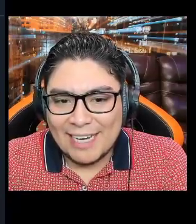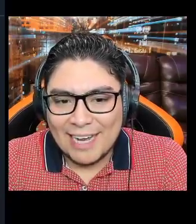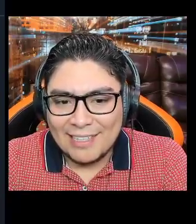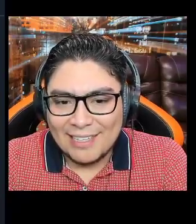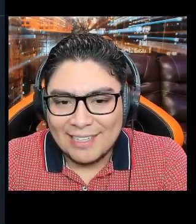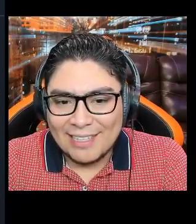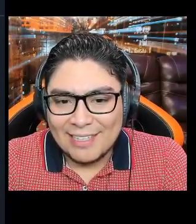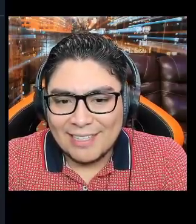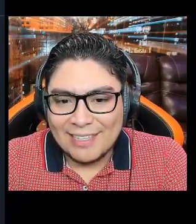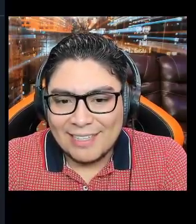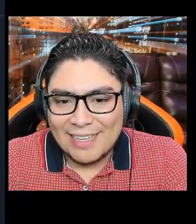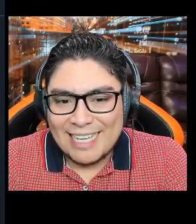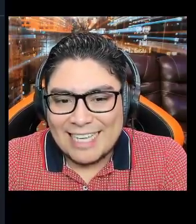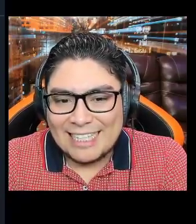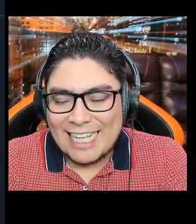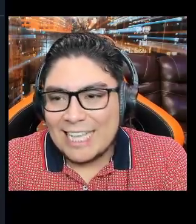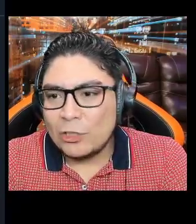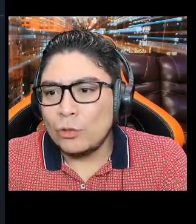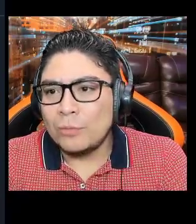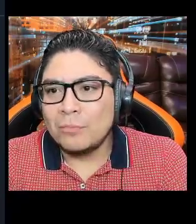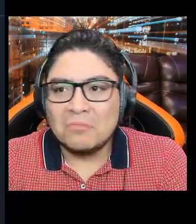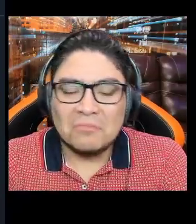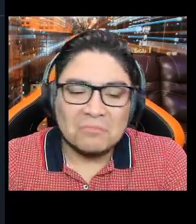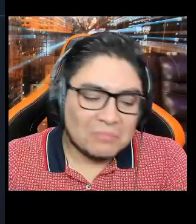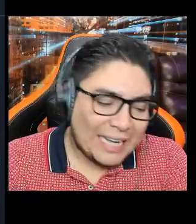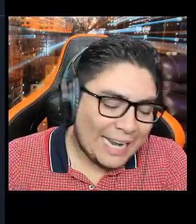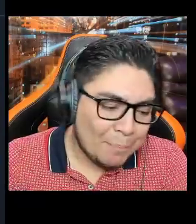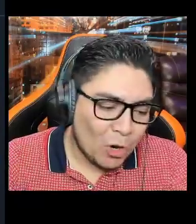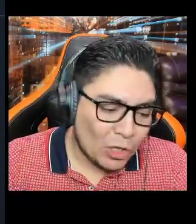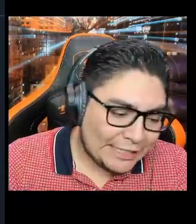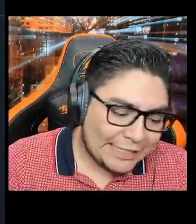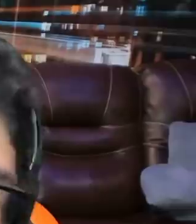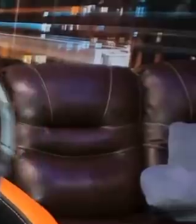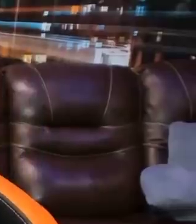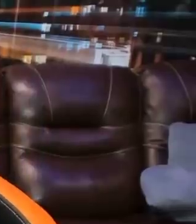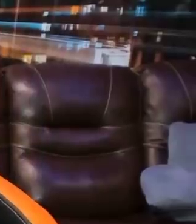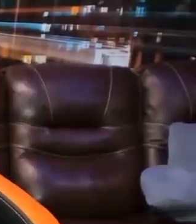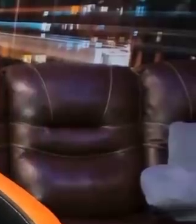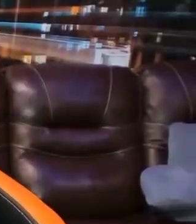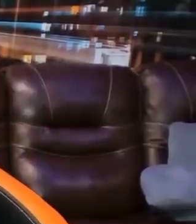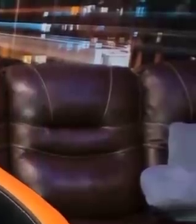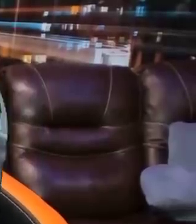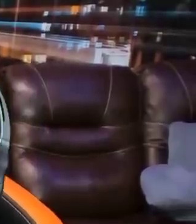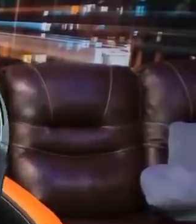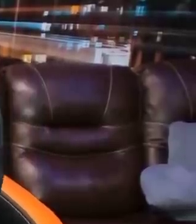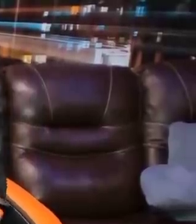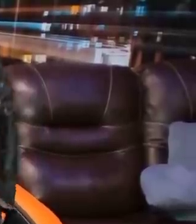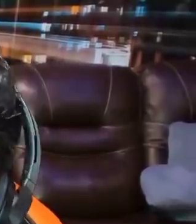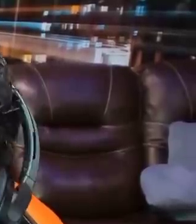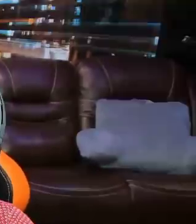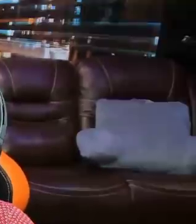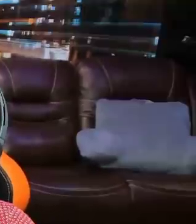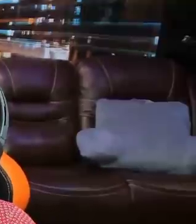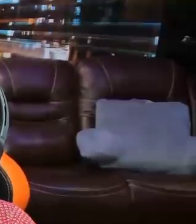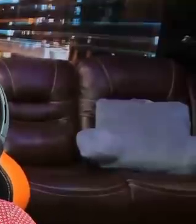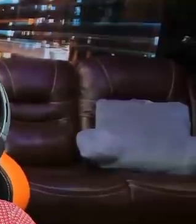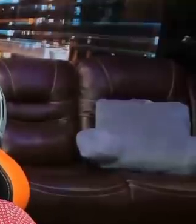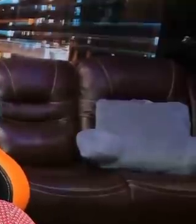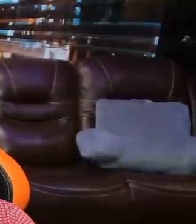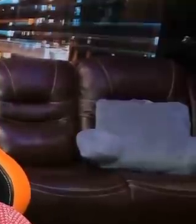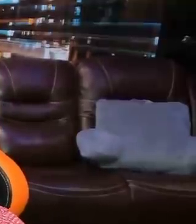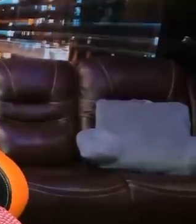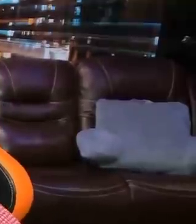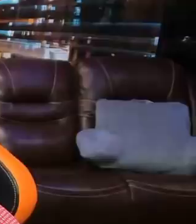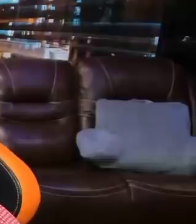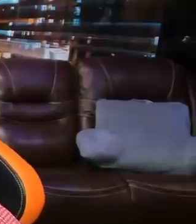antibacterial y esto qué puedo decirles al final todos nosotros necesitamos un héroe qué